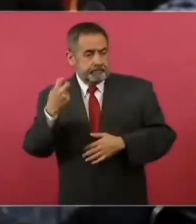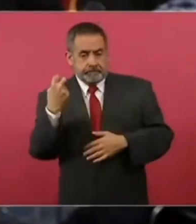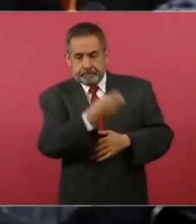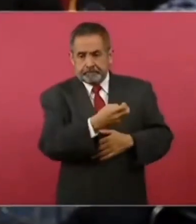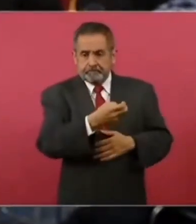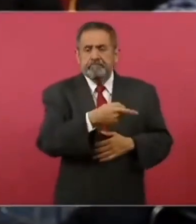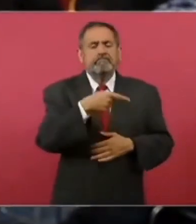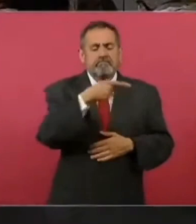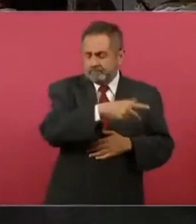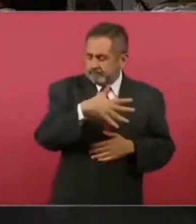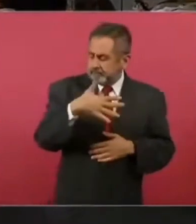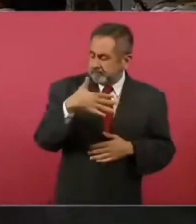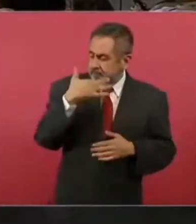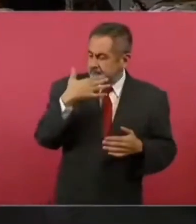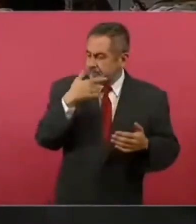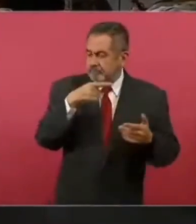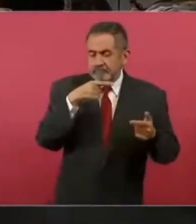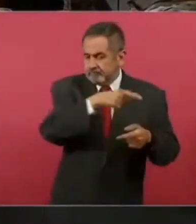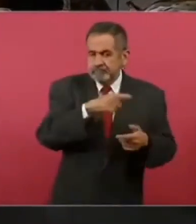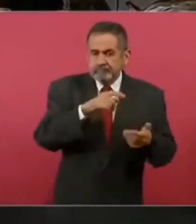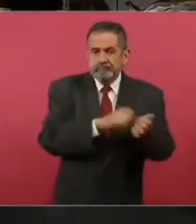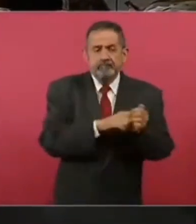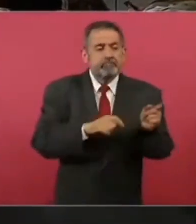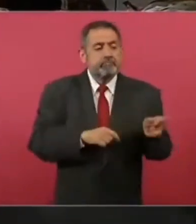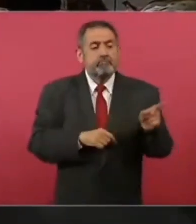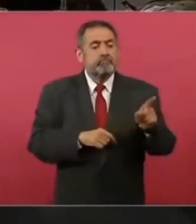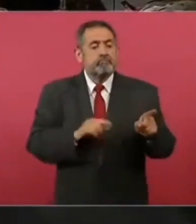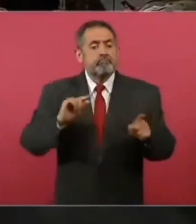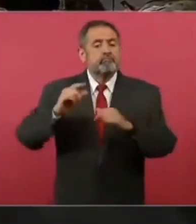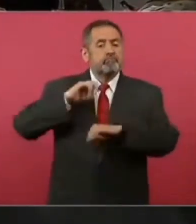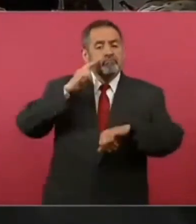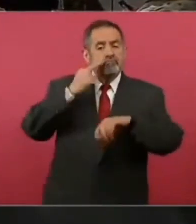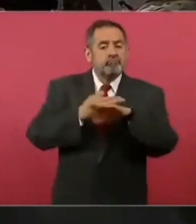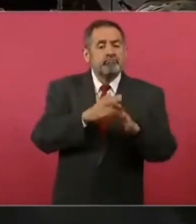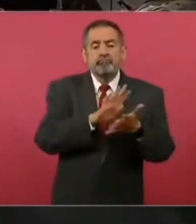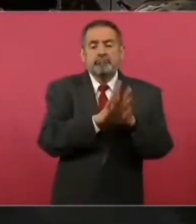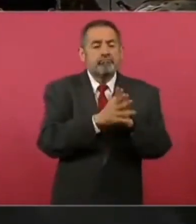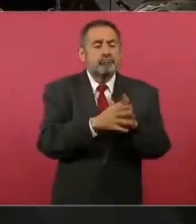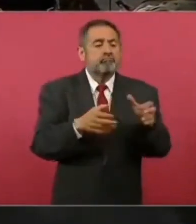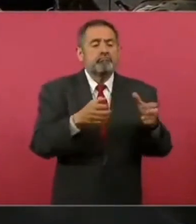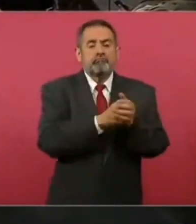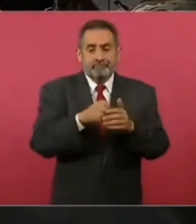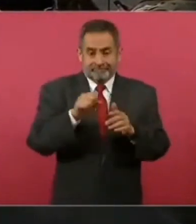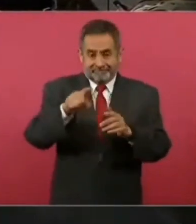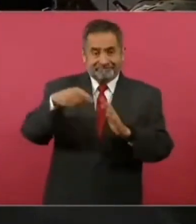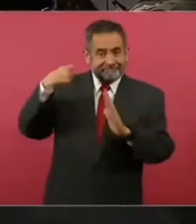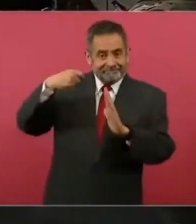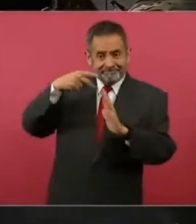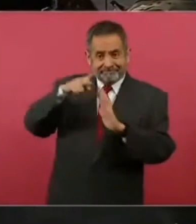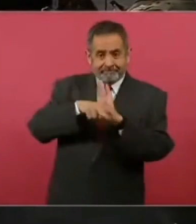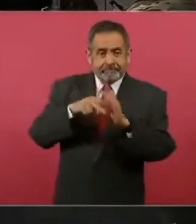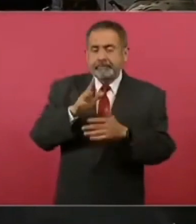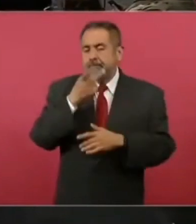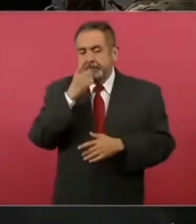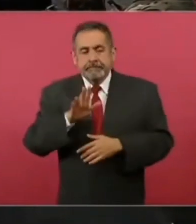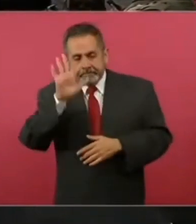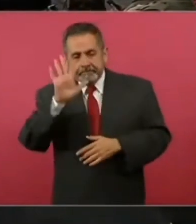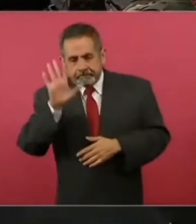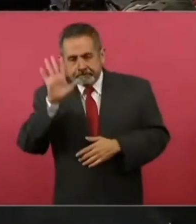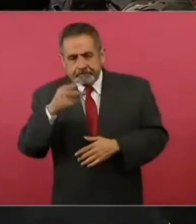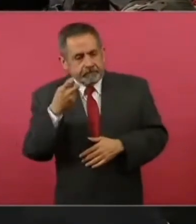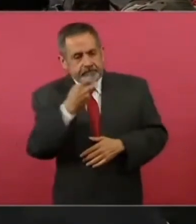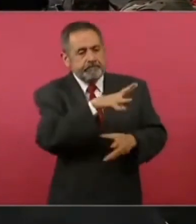que hay el el vínculo de que si la autoridad está como el video lo señala presuntamente